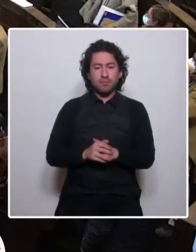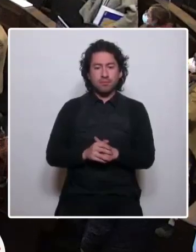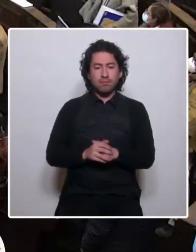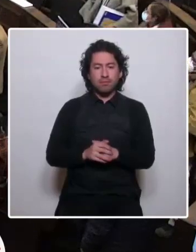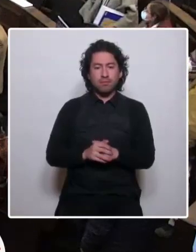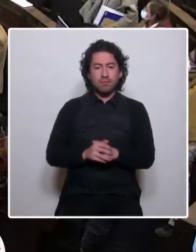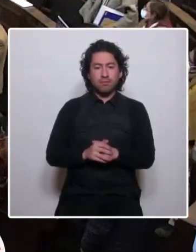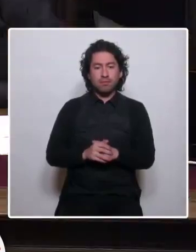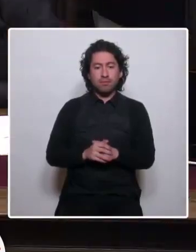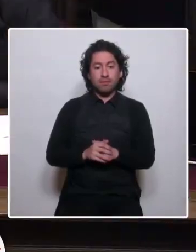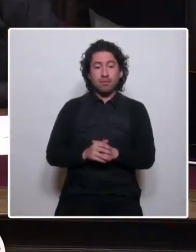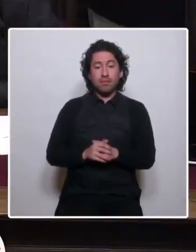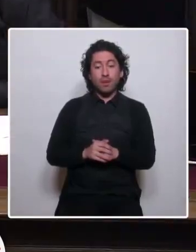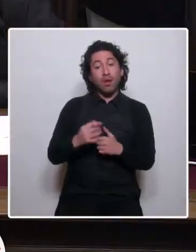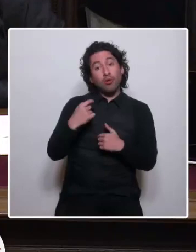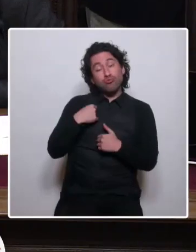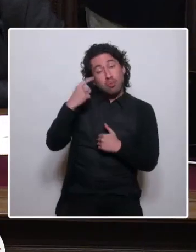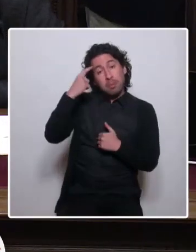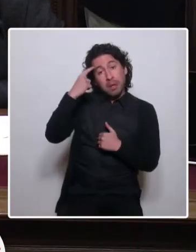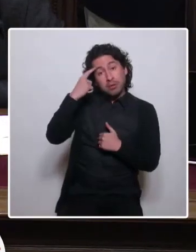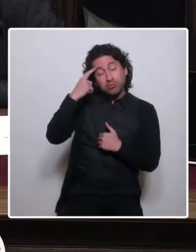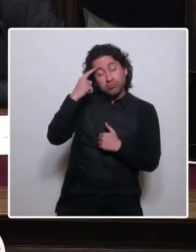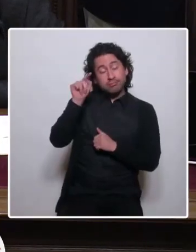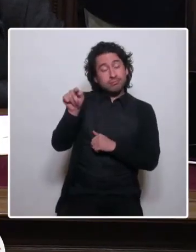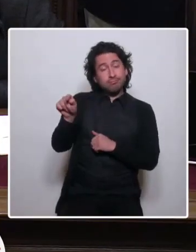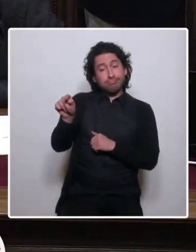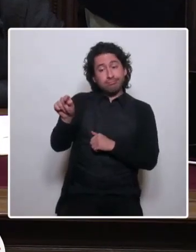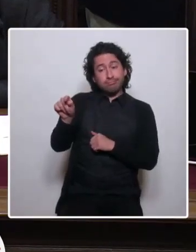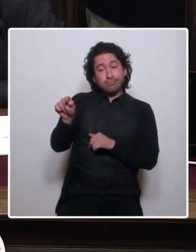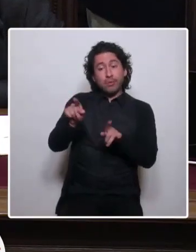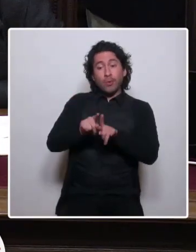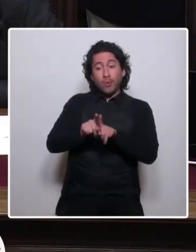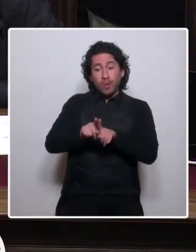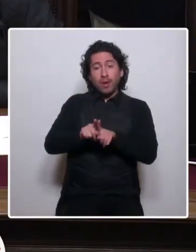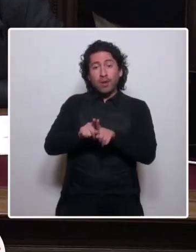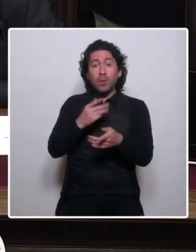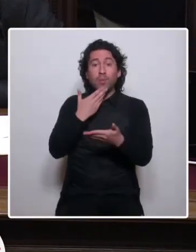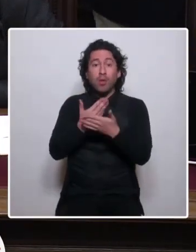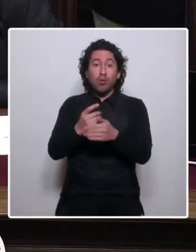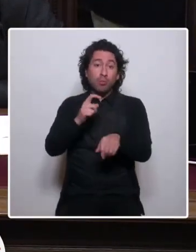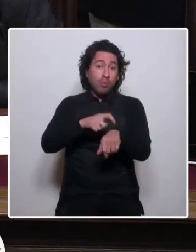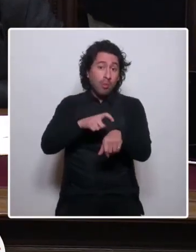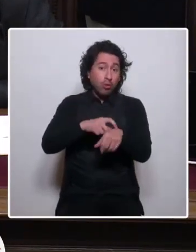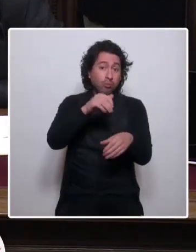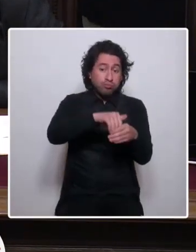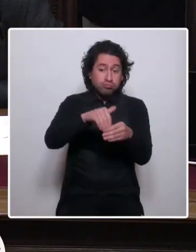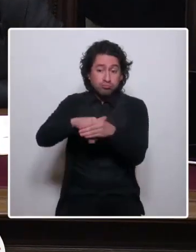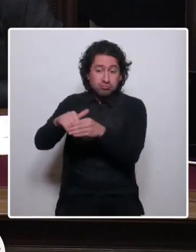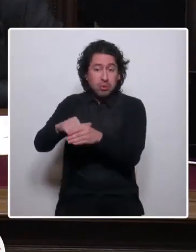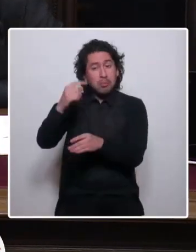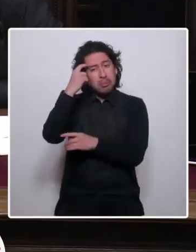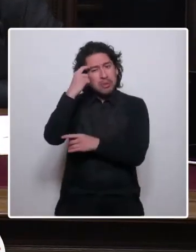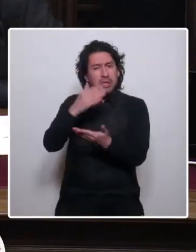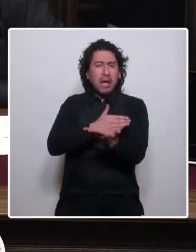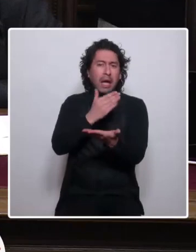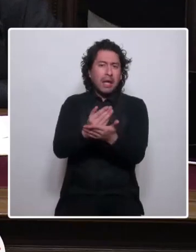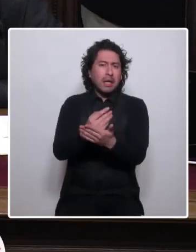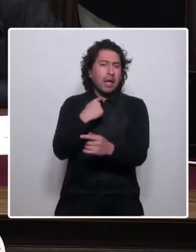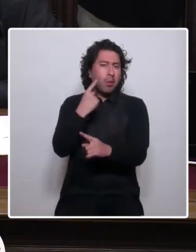Yo creo que eso debiera quedar al momento de la deliberación. Deberíamos pensar, por ejemplo, hasta las